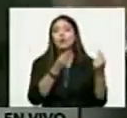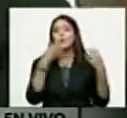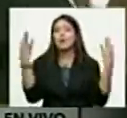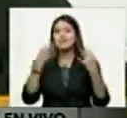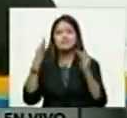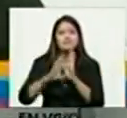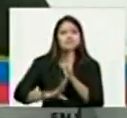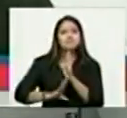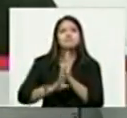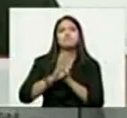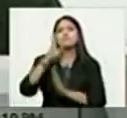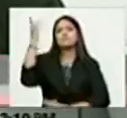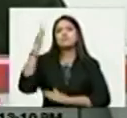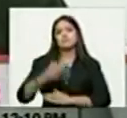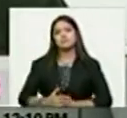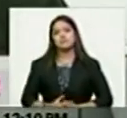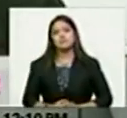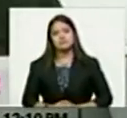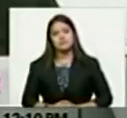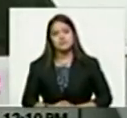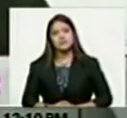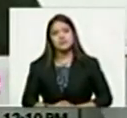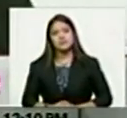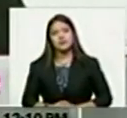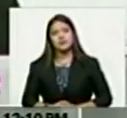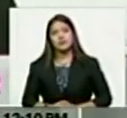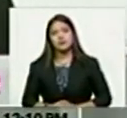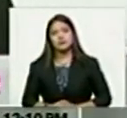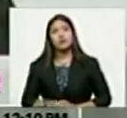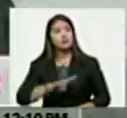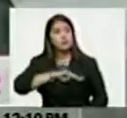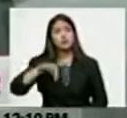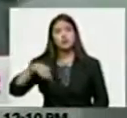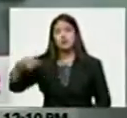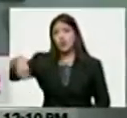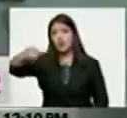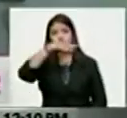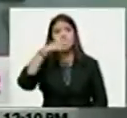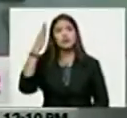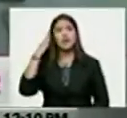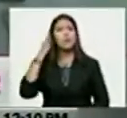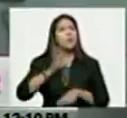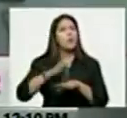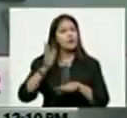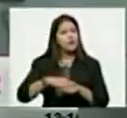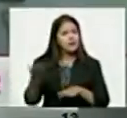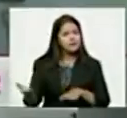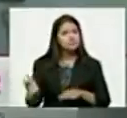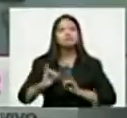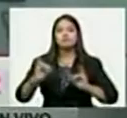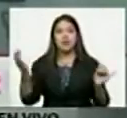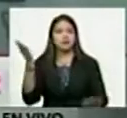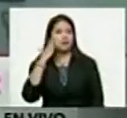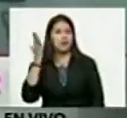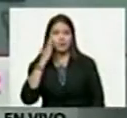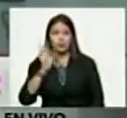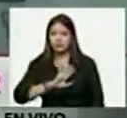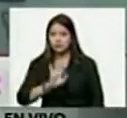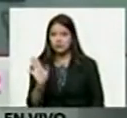verdaderamente productiva. Ya todos sabemos por qué tenemos que hacerlo.